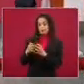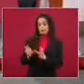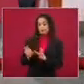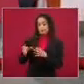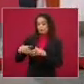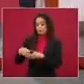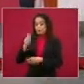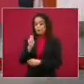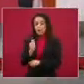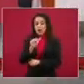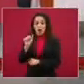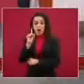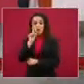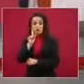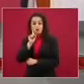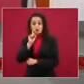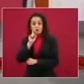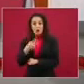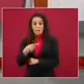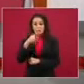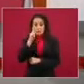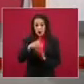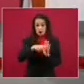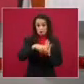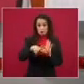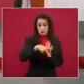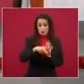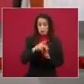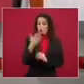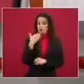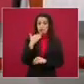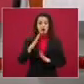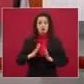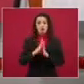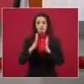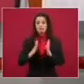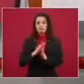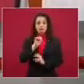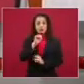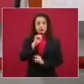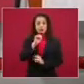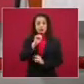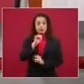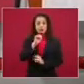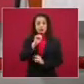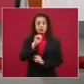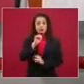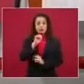y en sus diarios no tienen participación las mujeres.